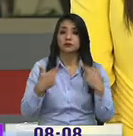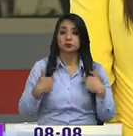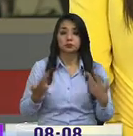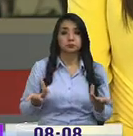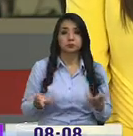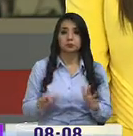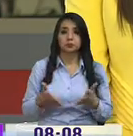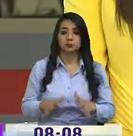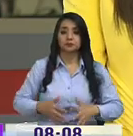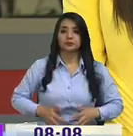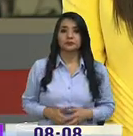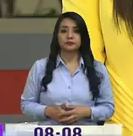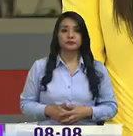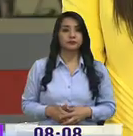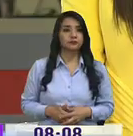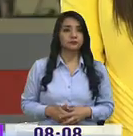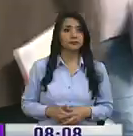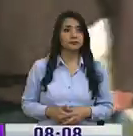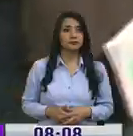más maestros.